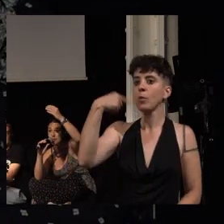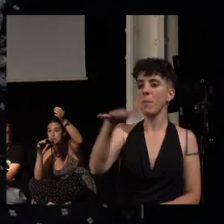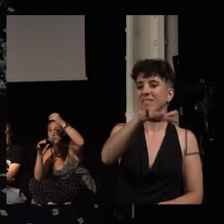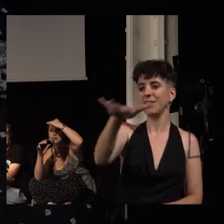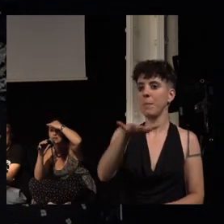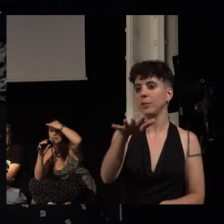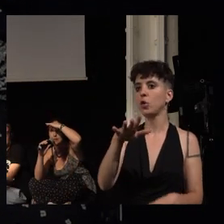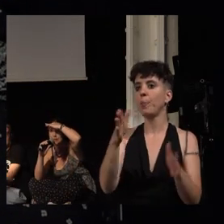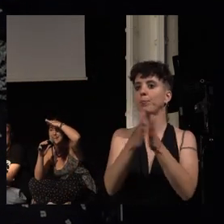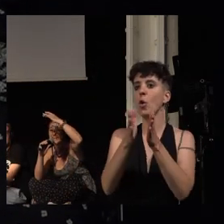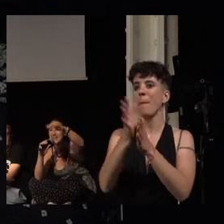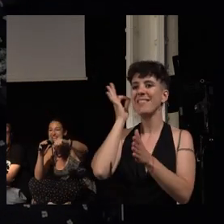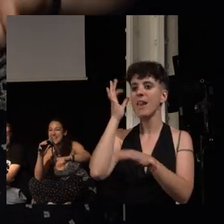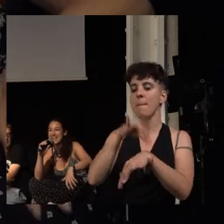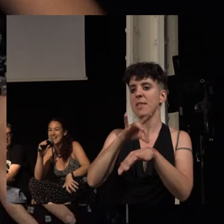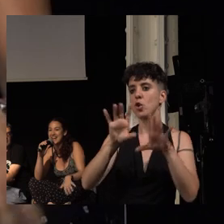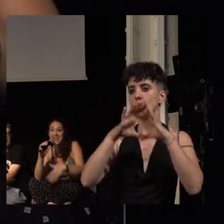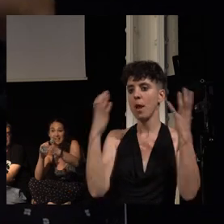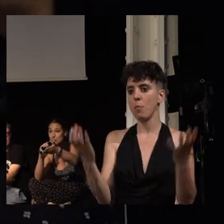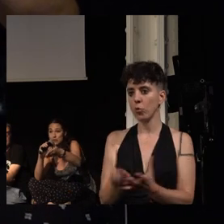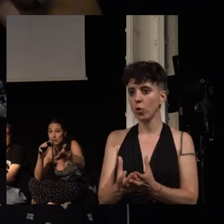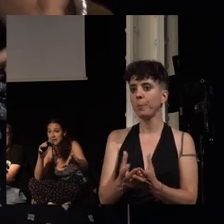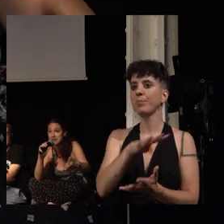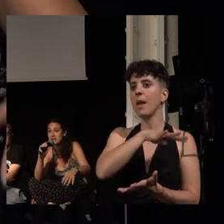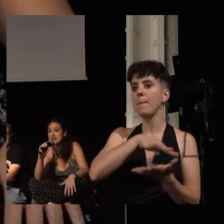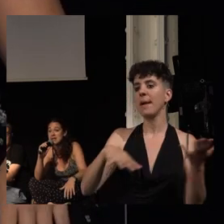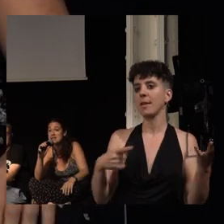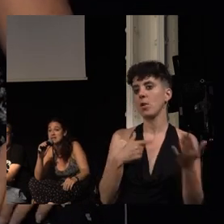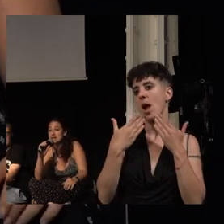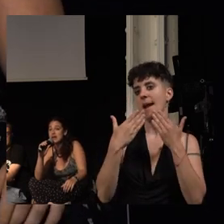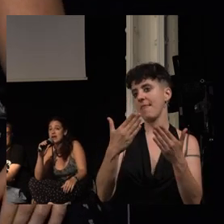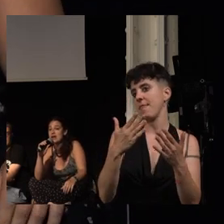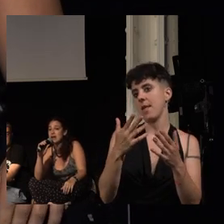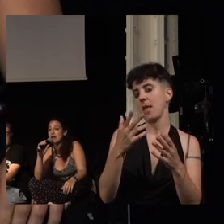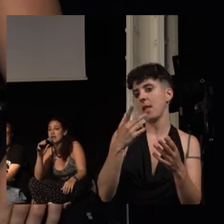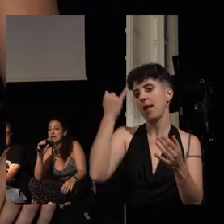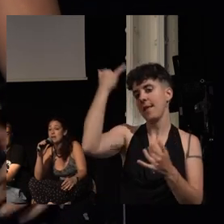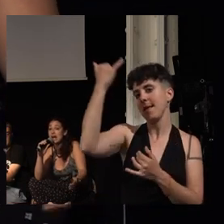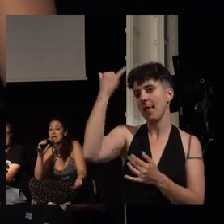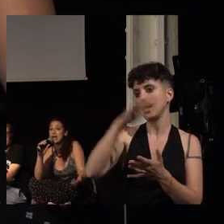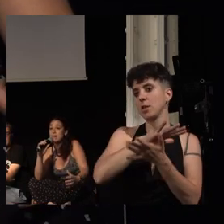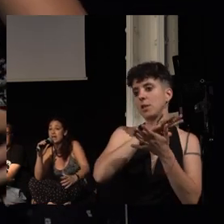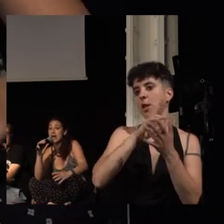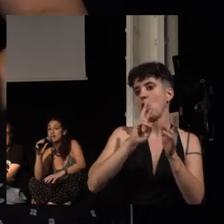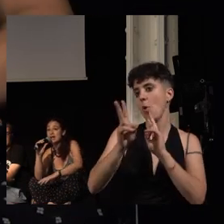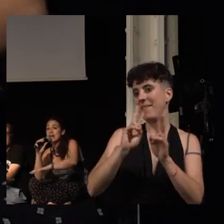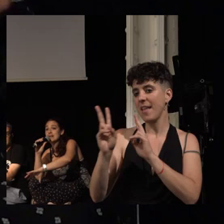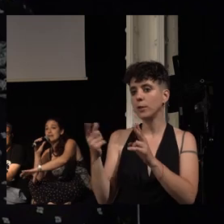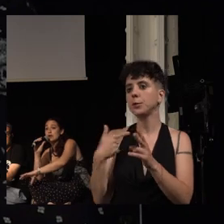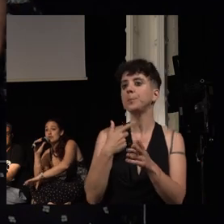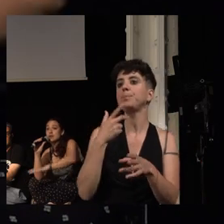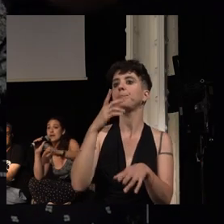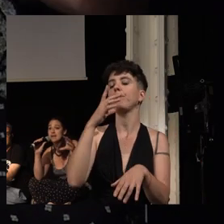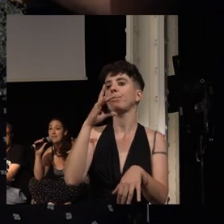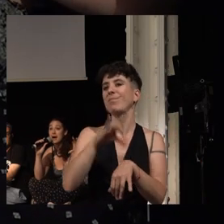Mundo. Ahora podemos tener un espacio. Barcelona tiene, agradecer mucho los comentarios y las ideas, tiene una agencia de abordaje integral